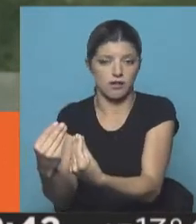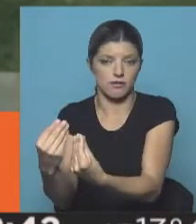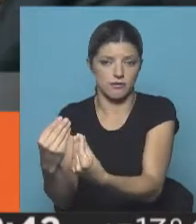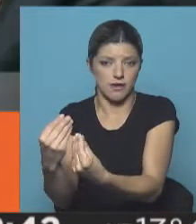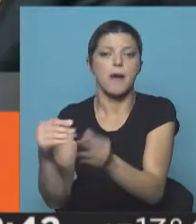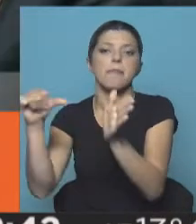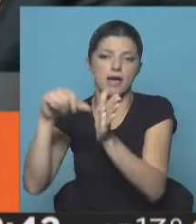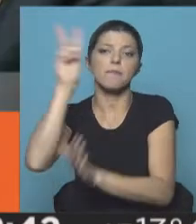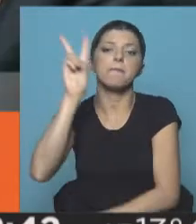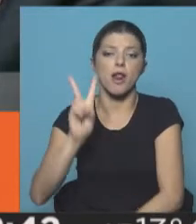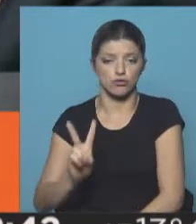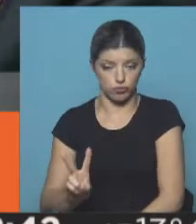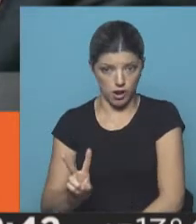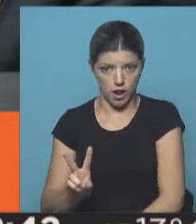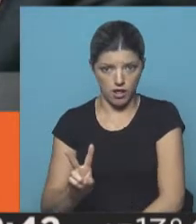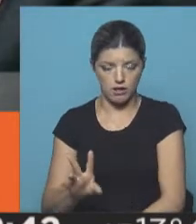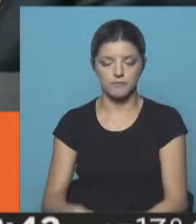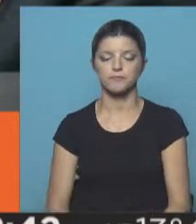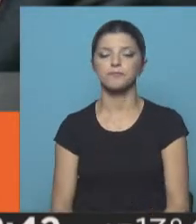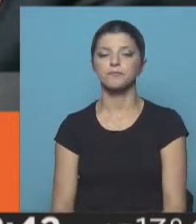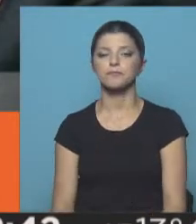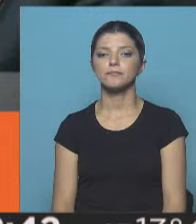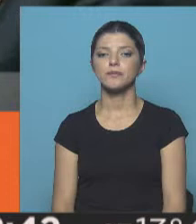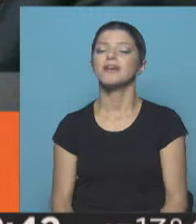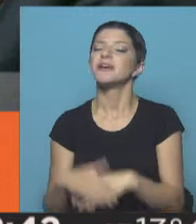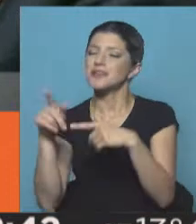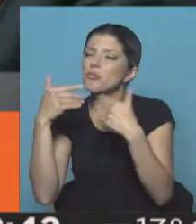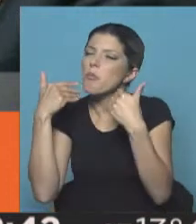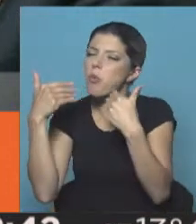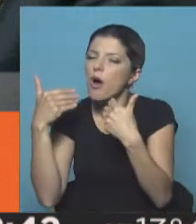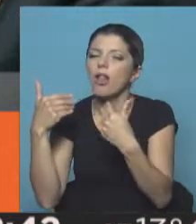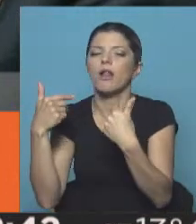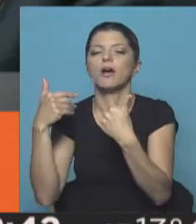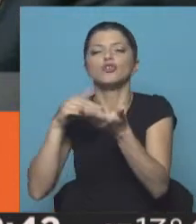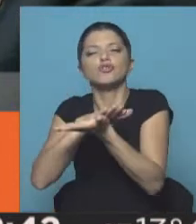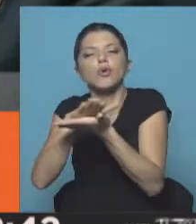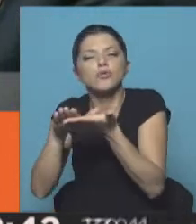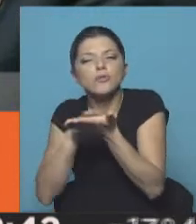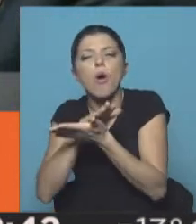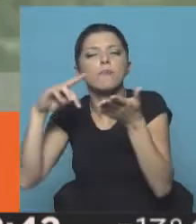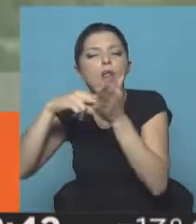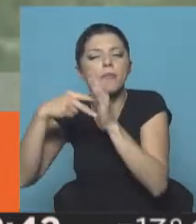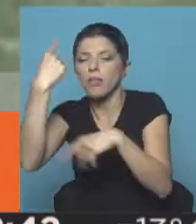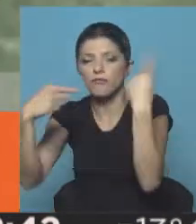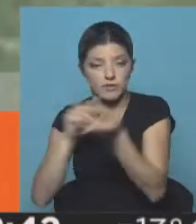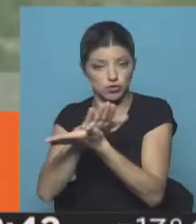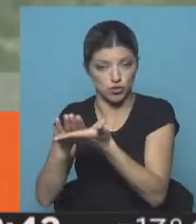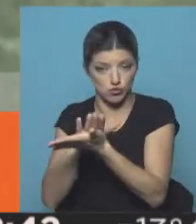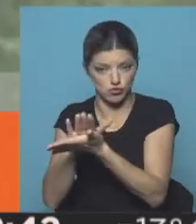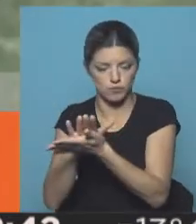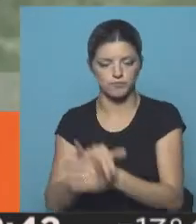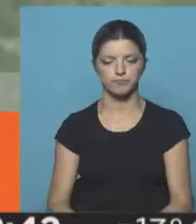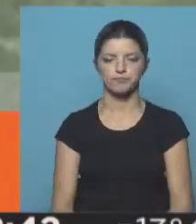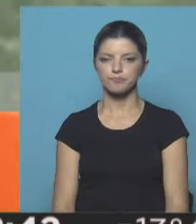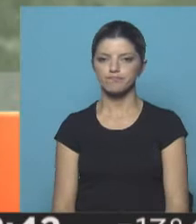amigos venezolanos para que alcancen una solución a sus problemas. Expresamos nuestra